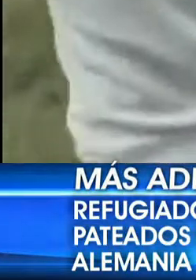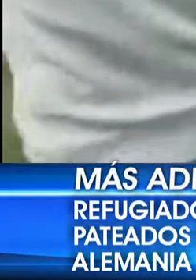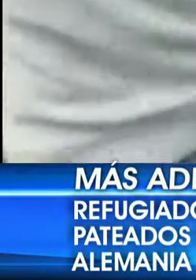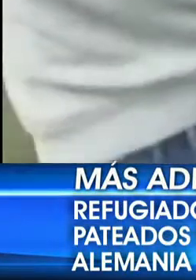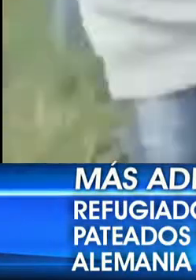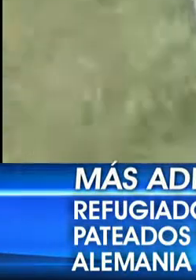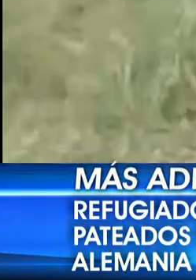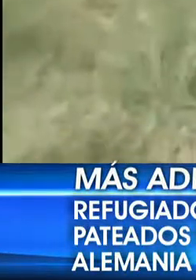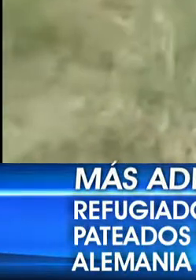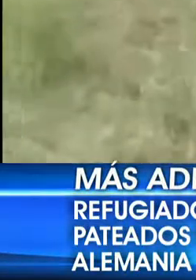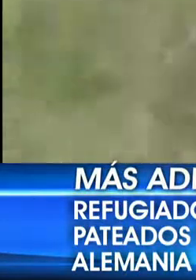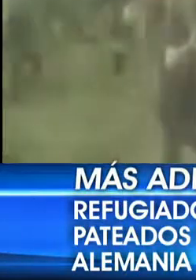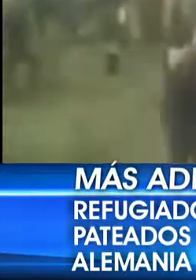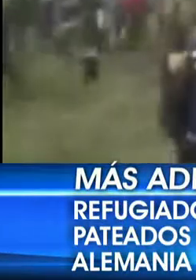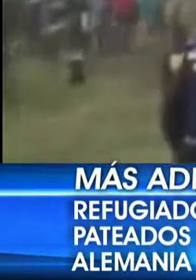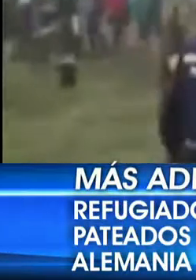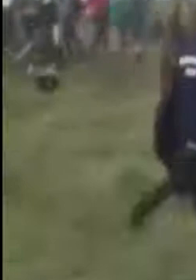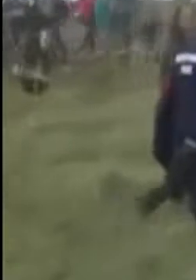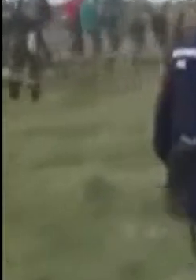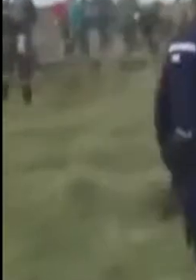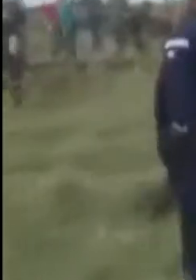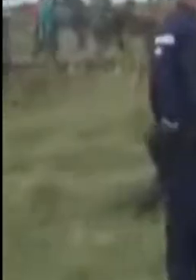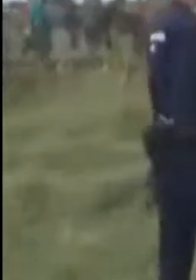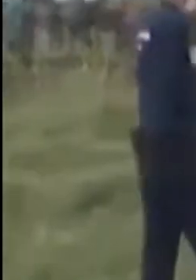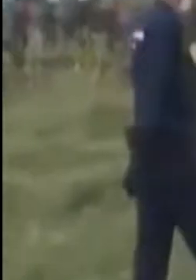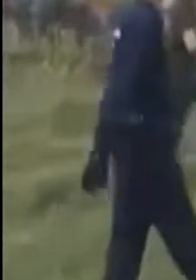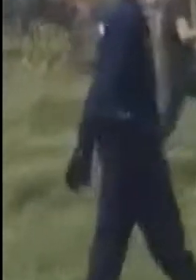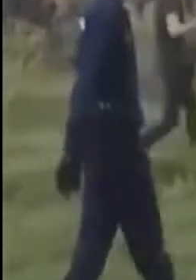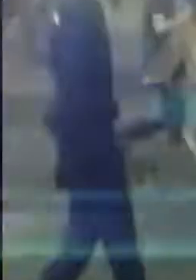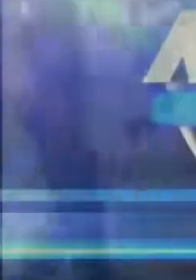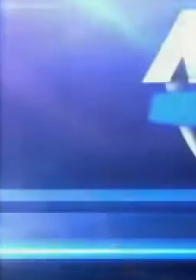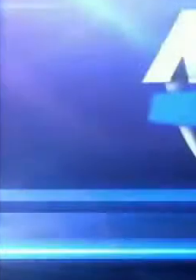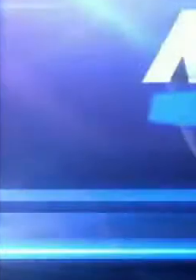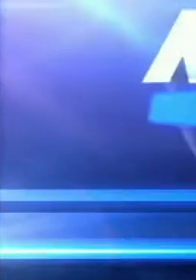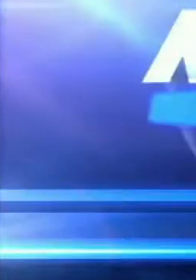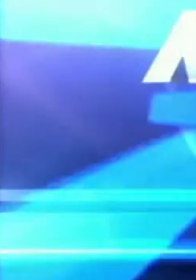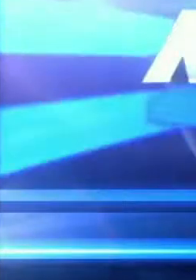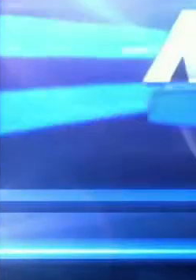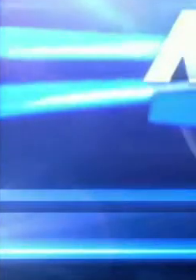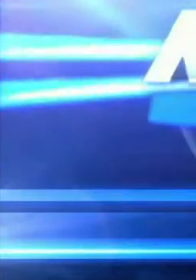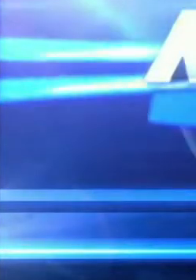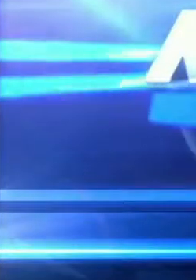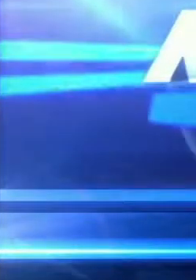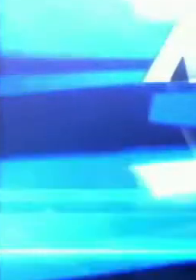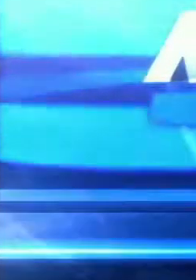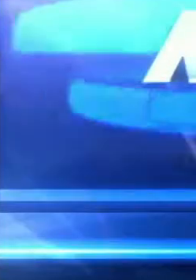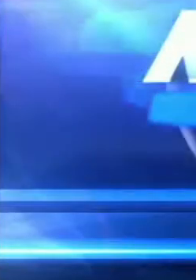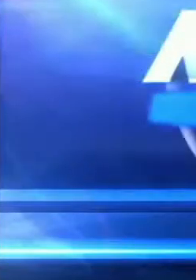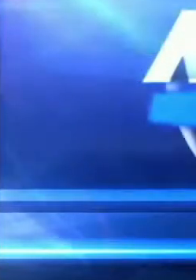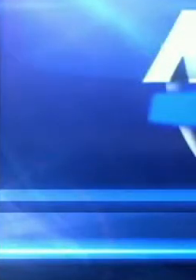de 3 semanas a Alemania. Con esto y más, ya retornamos.